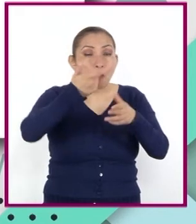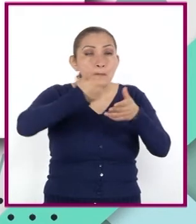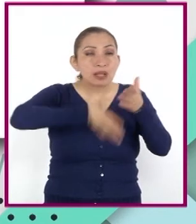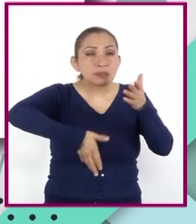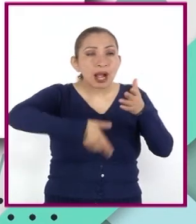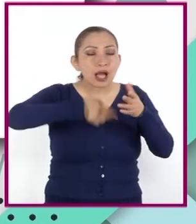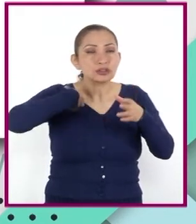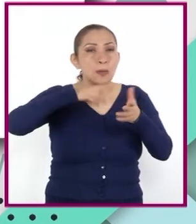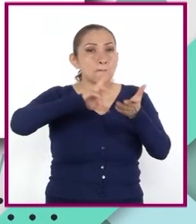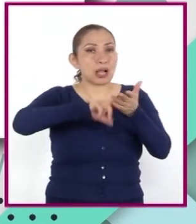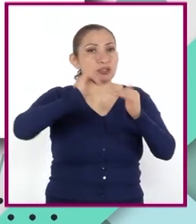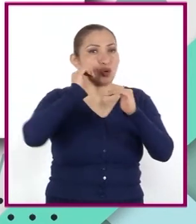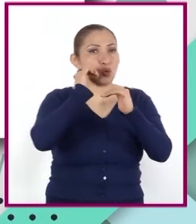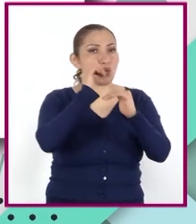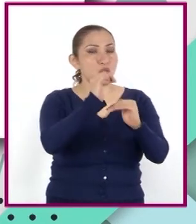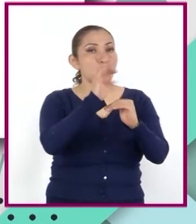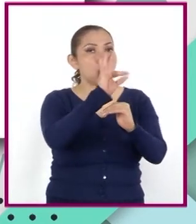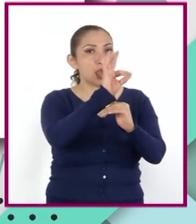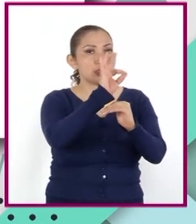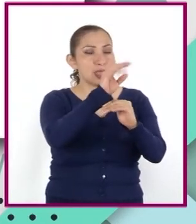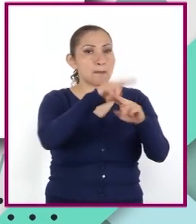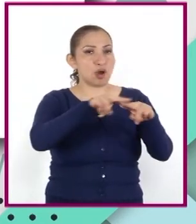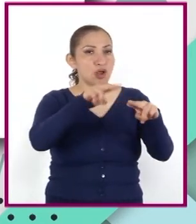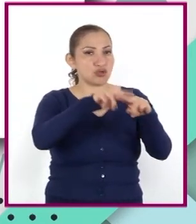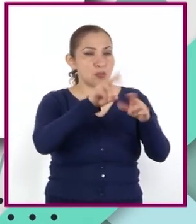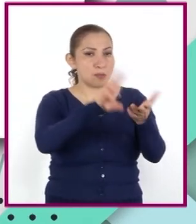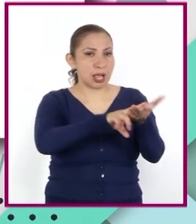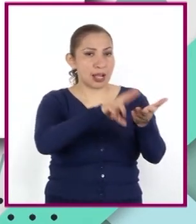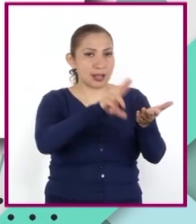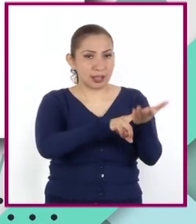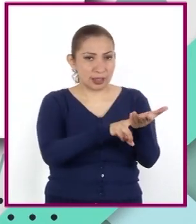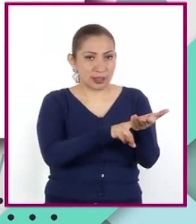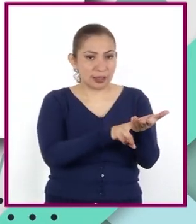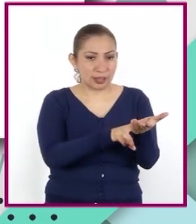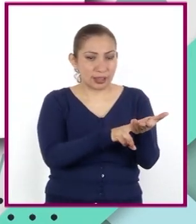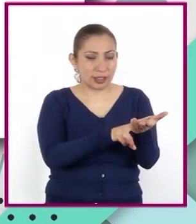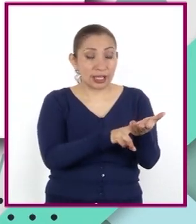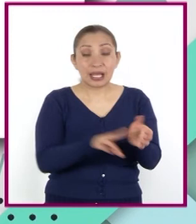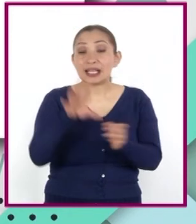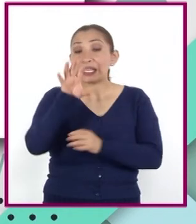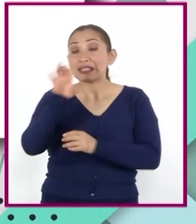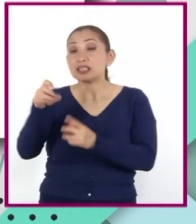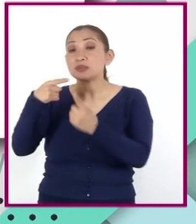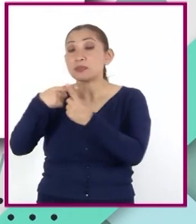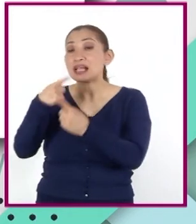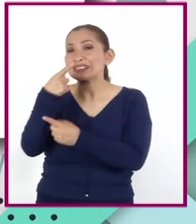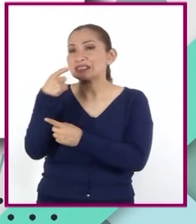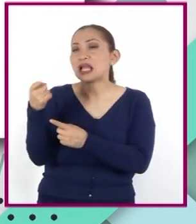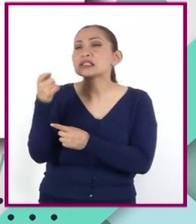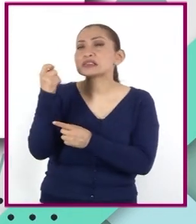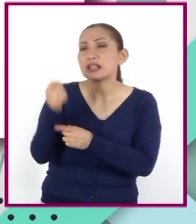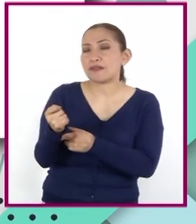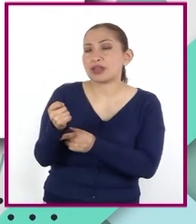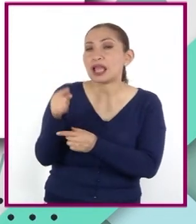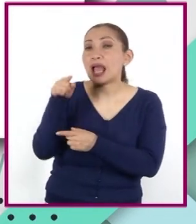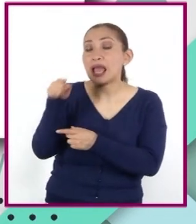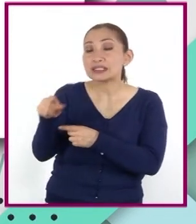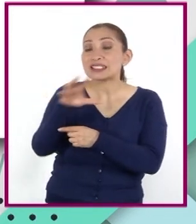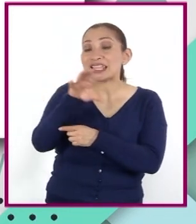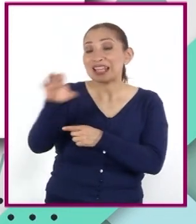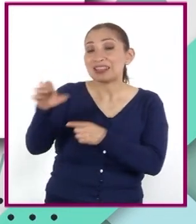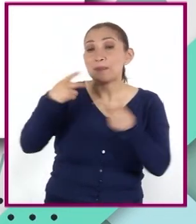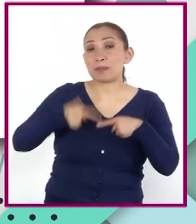que el precio máximo calculado era 40. Y la expresión 500 más 100X representa los